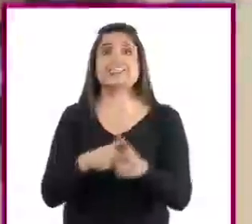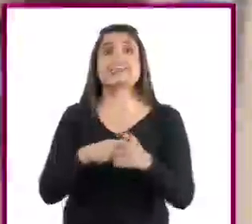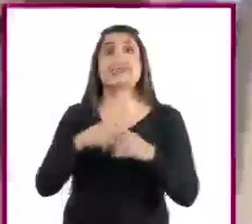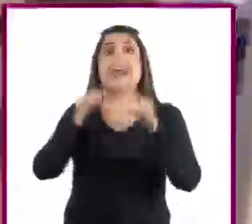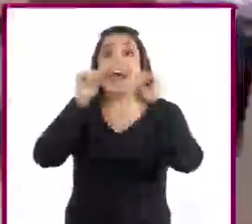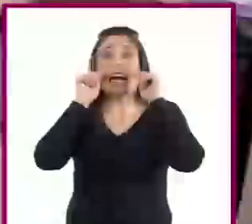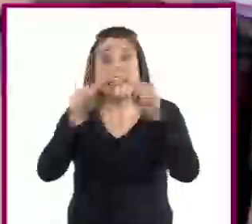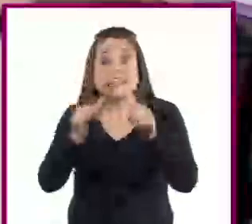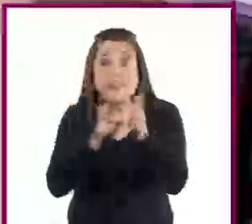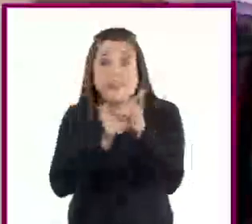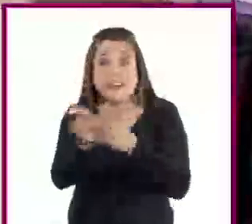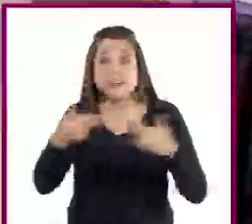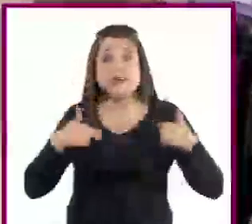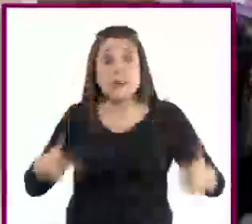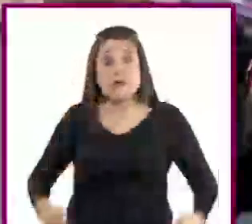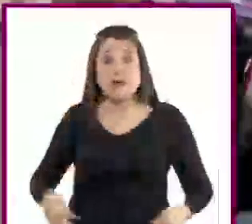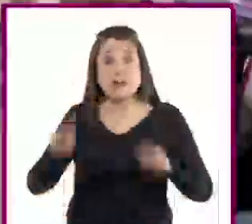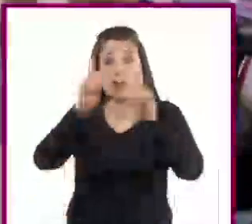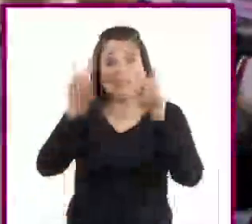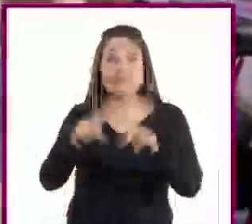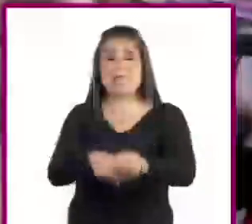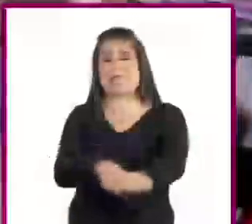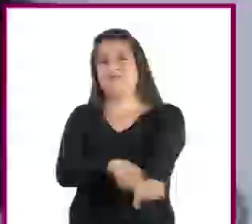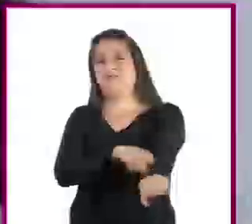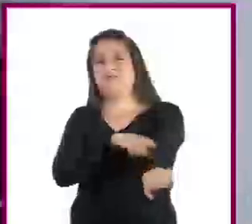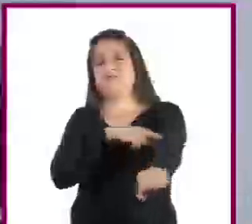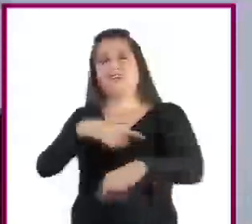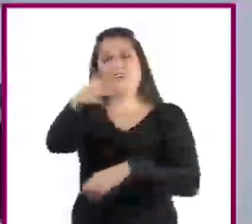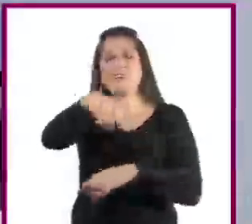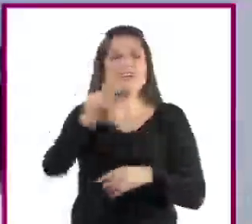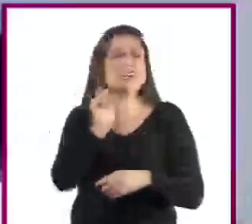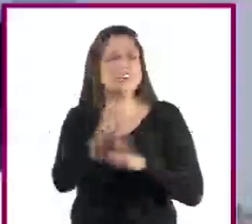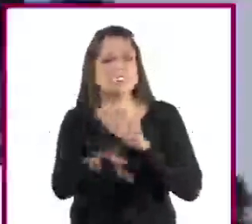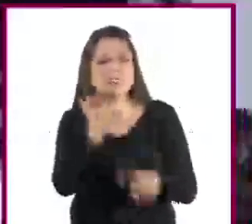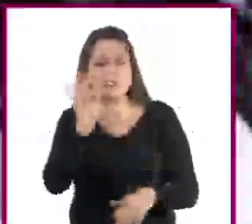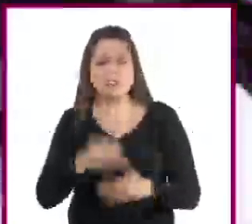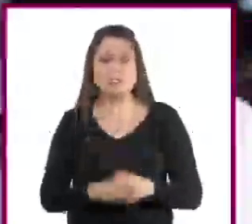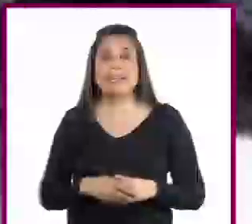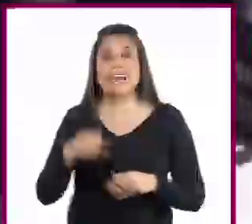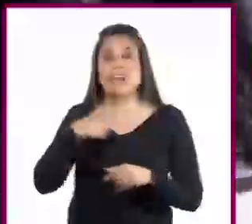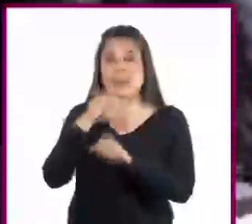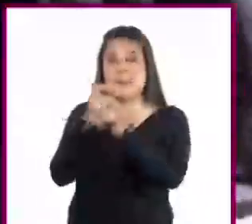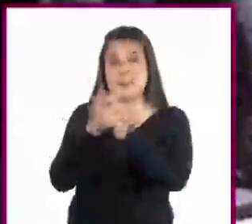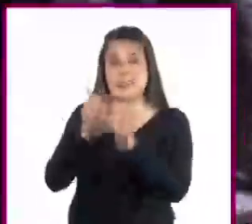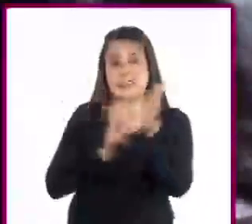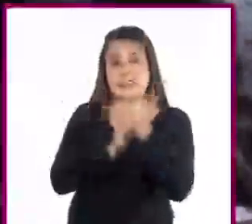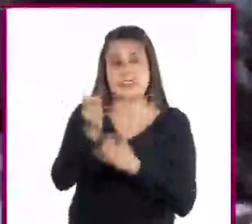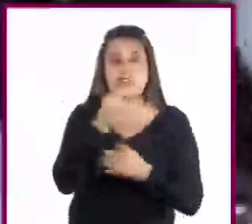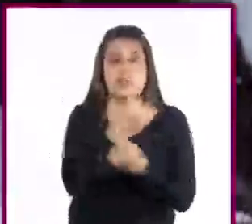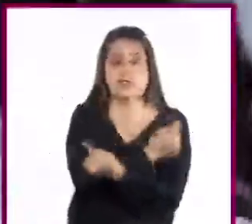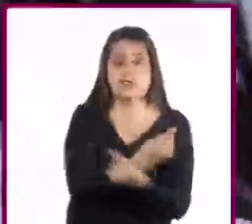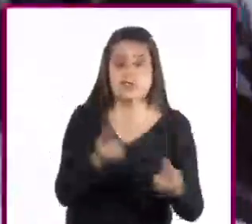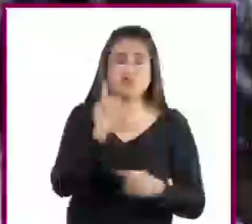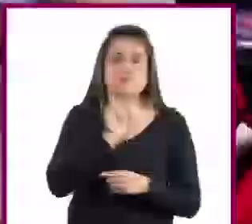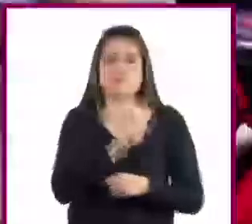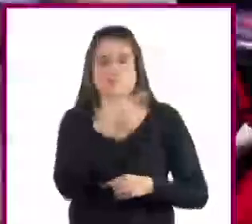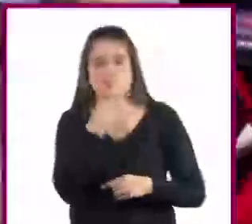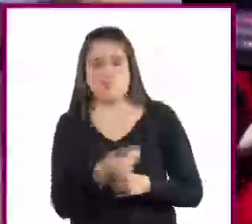escuchen, los derechos humanos son un tema muy amplio. ¿Qué encontraron ustedes? Yo investigué acerca de los derechos de los niños y las